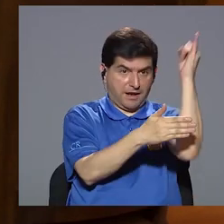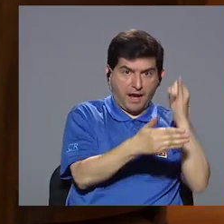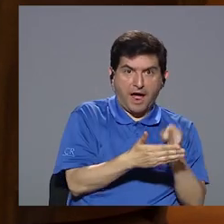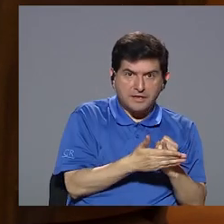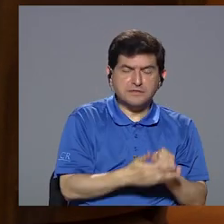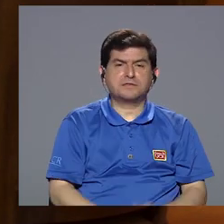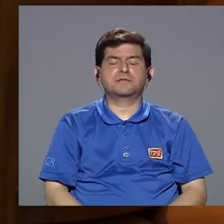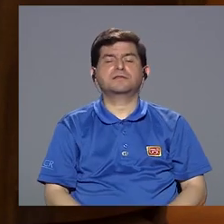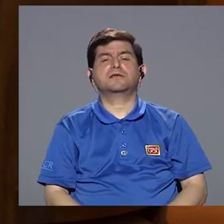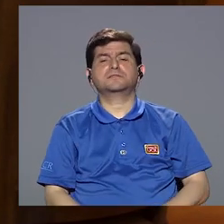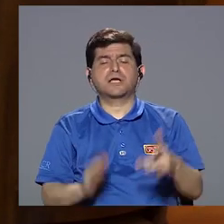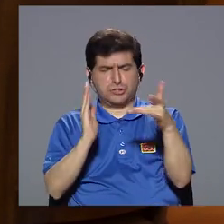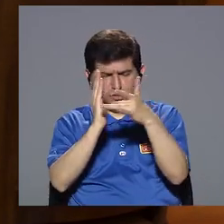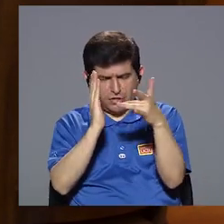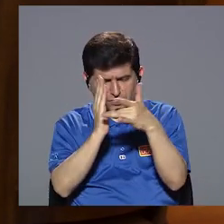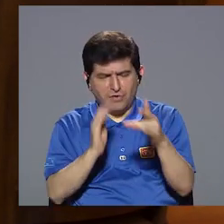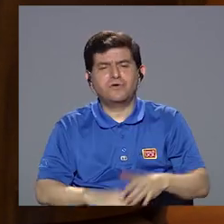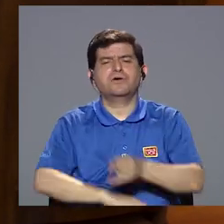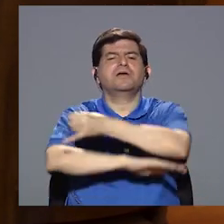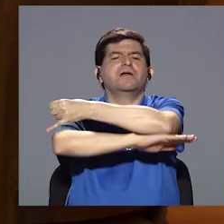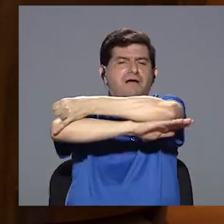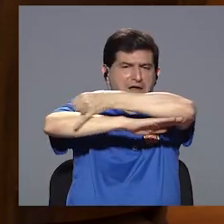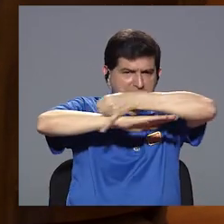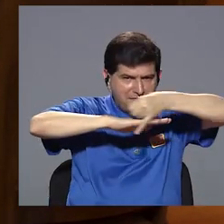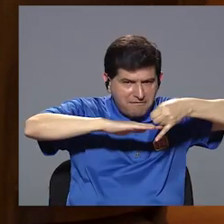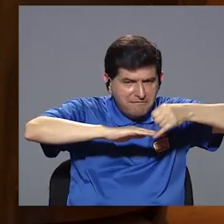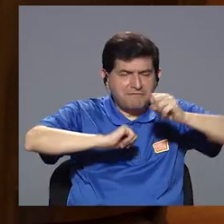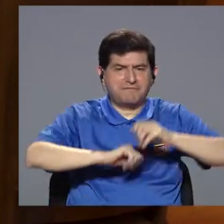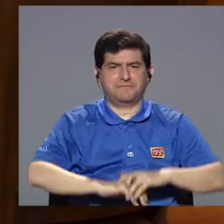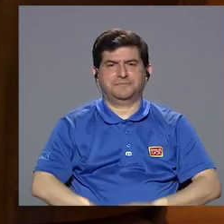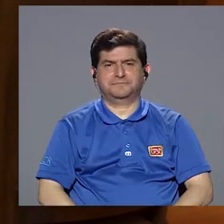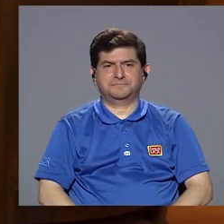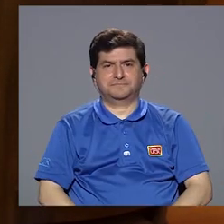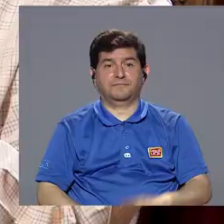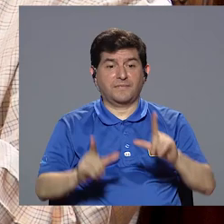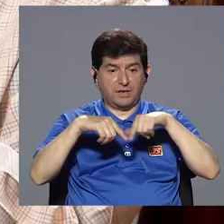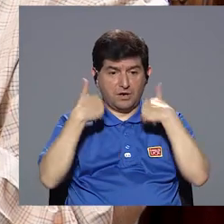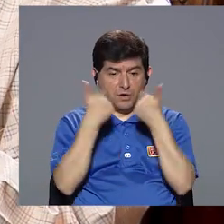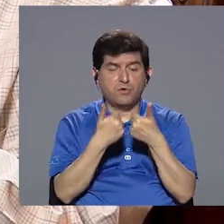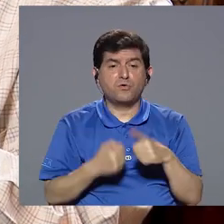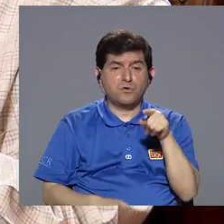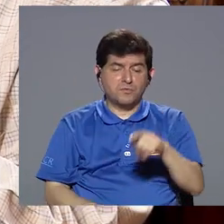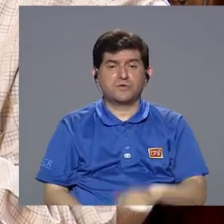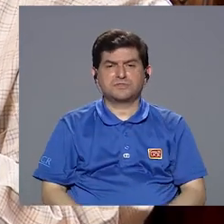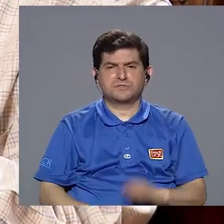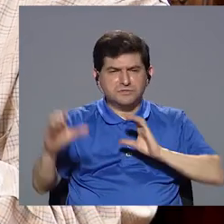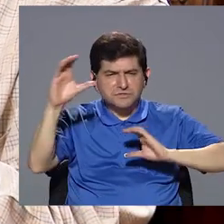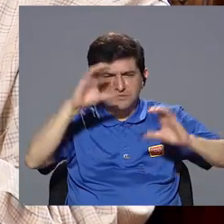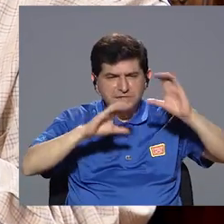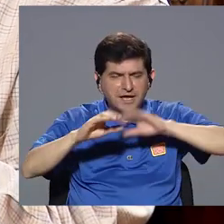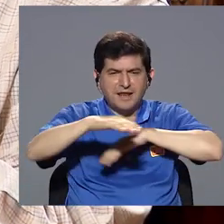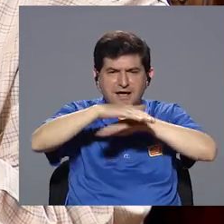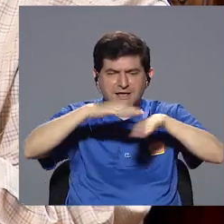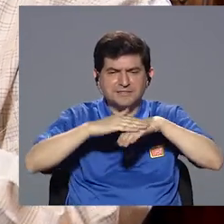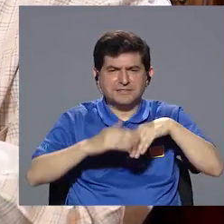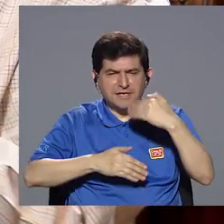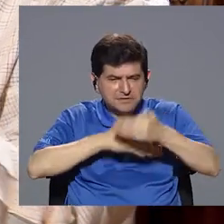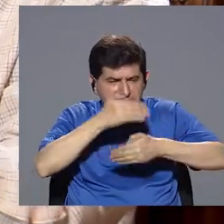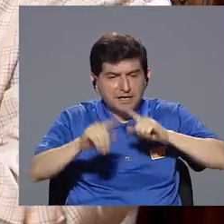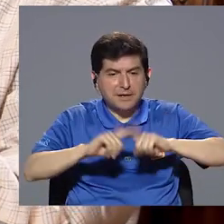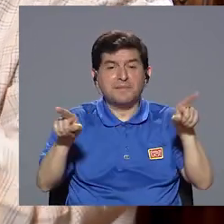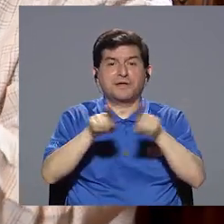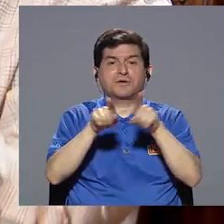las tecnologías las artes las ingenierías de manera que hay sectores que cultivan la ciencia fundamental la ciencia básica